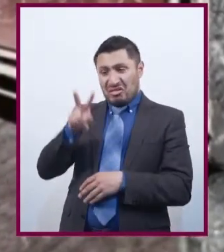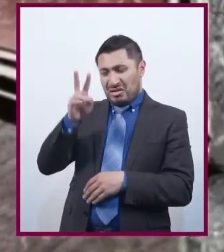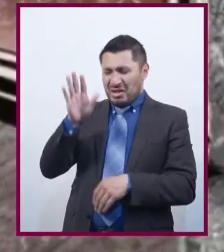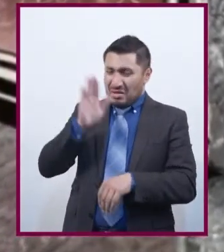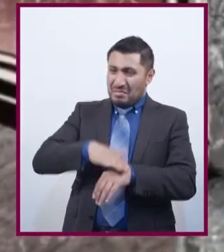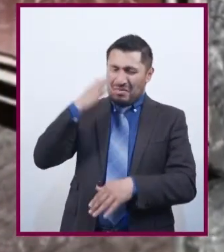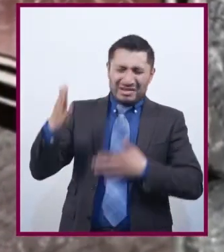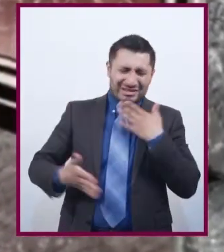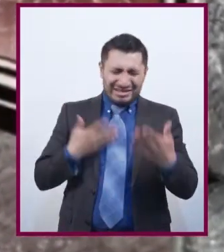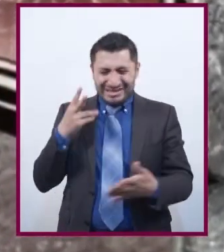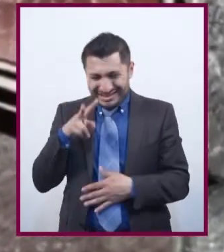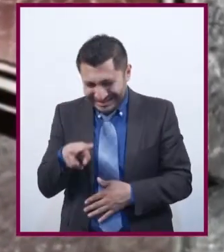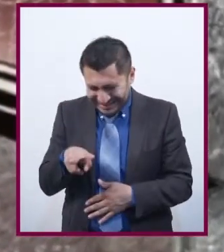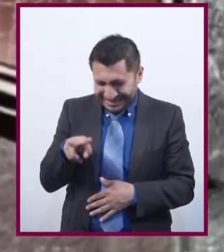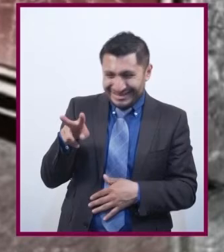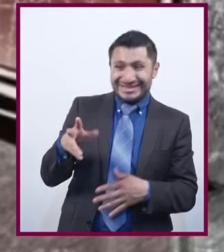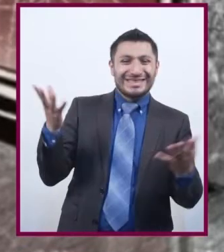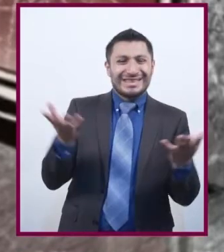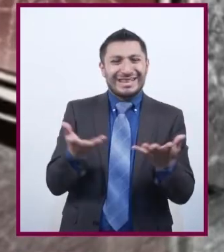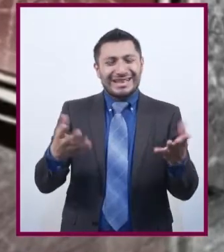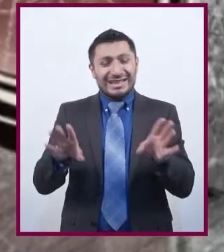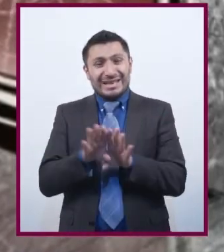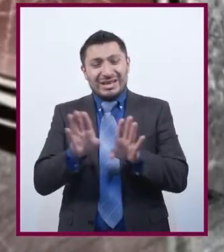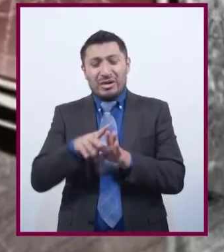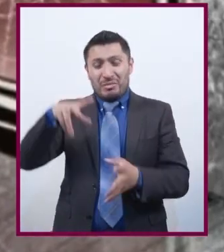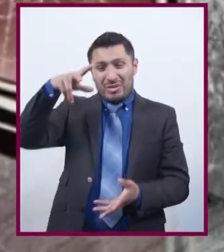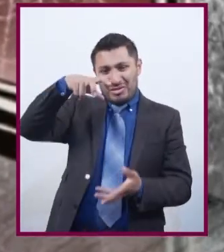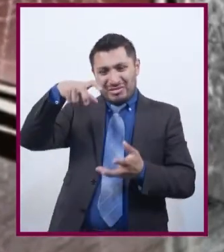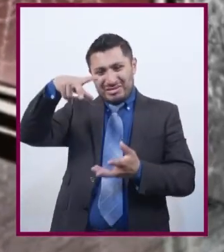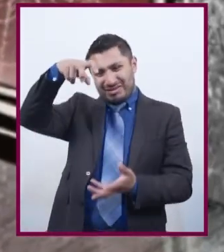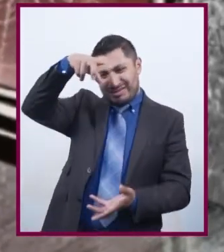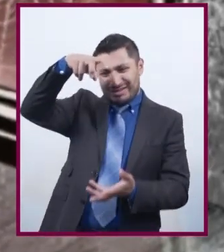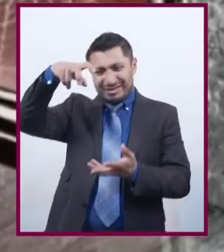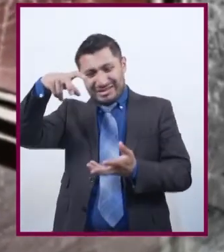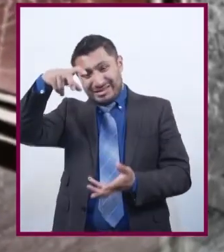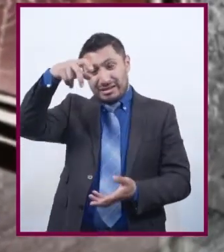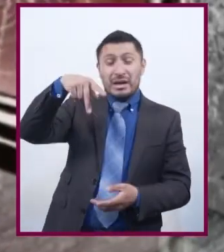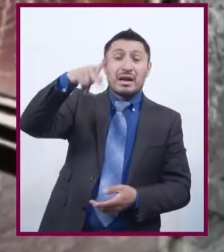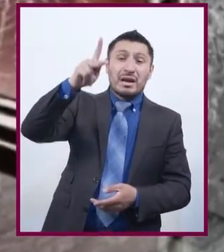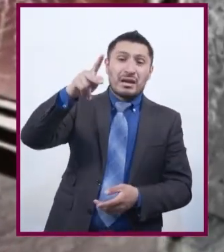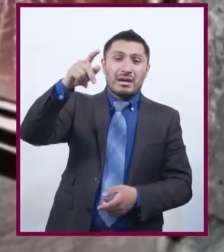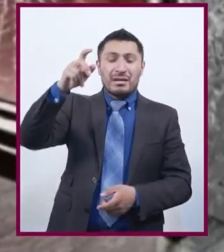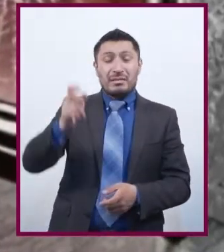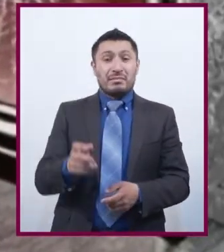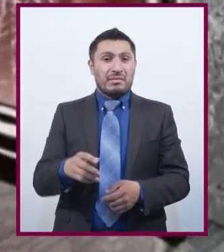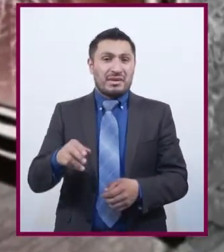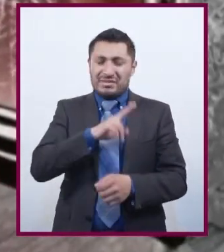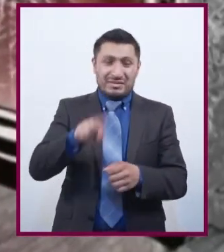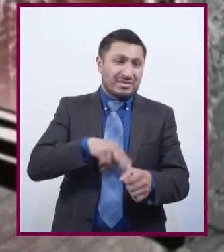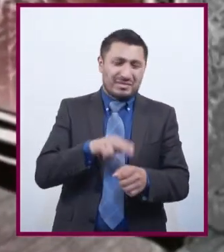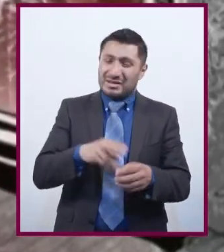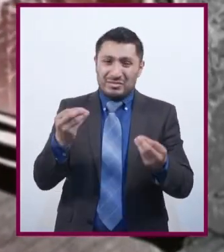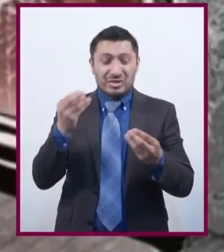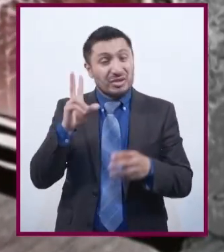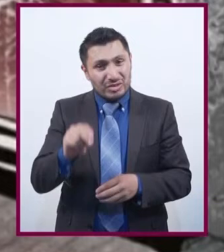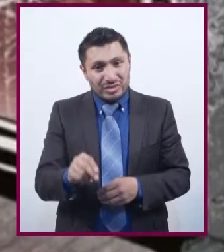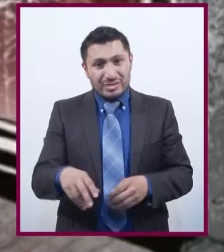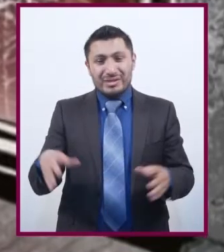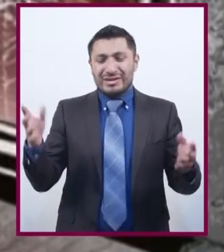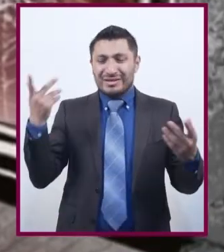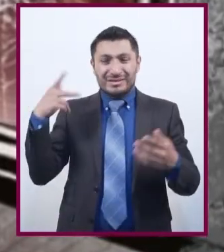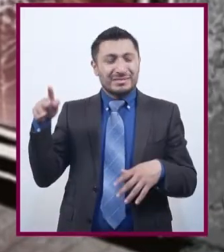manera de actuar es mucho más divertida todavía lo hace casi también como las marionetas aunque con menos naturalidad